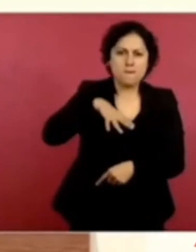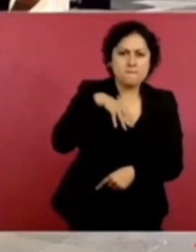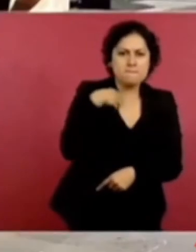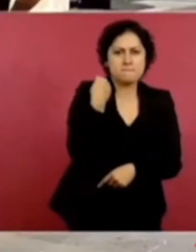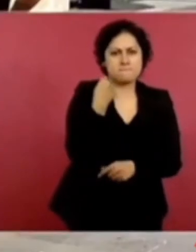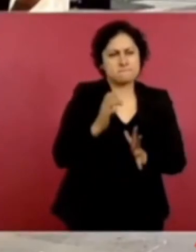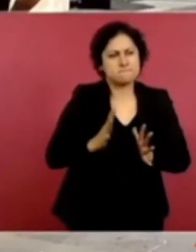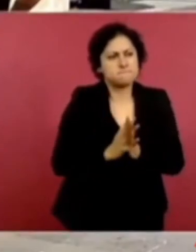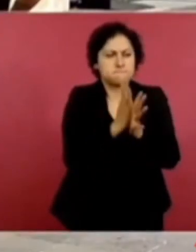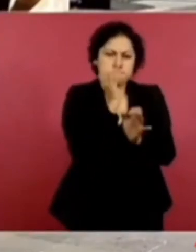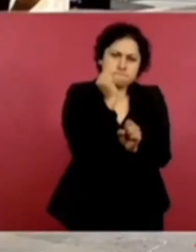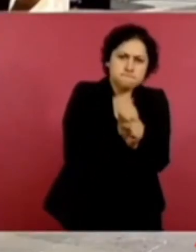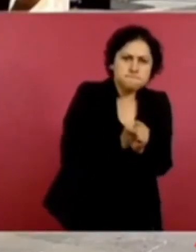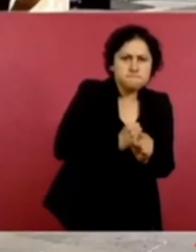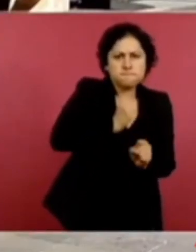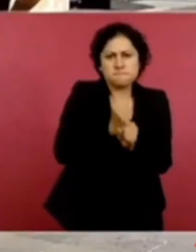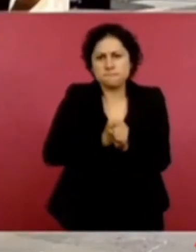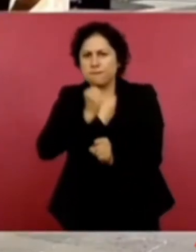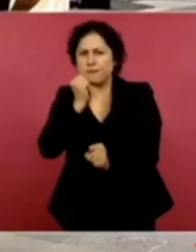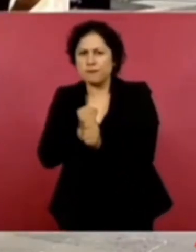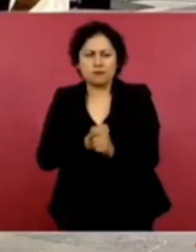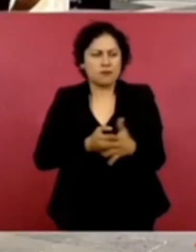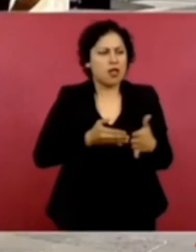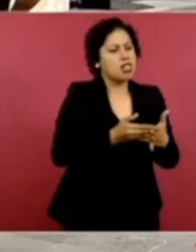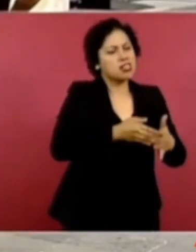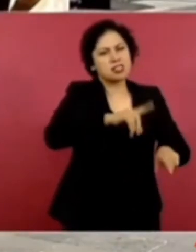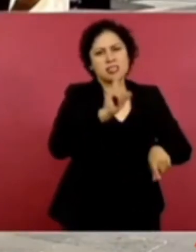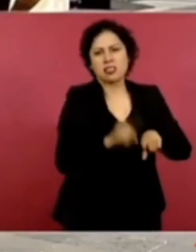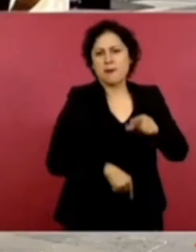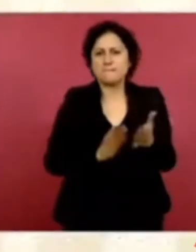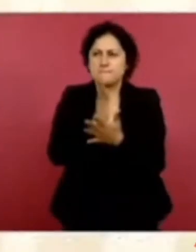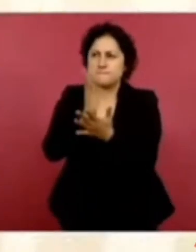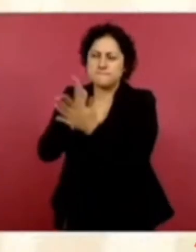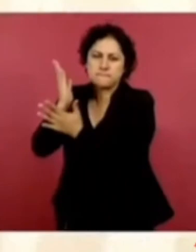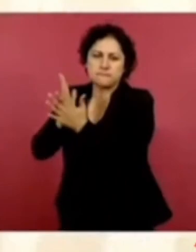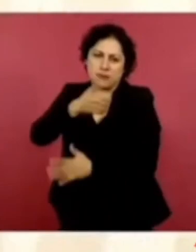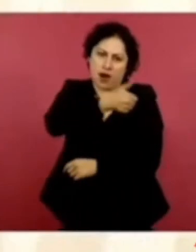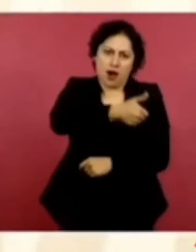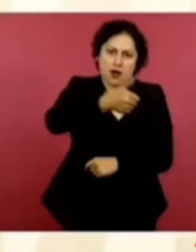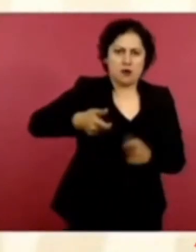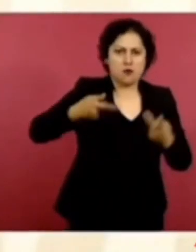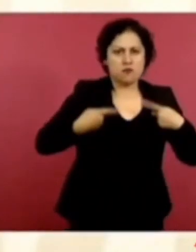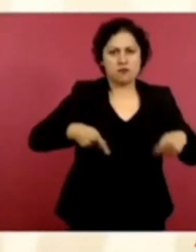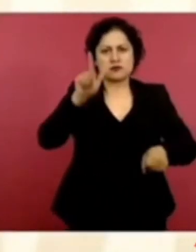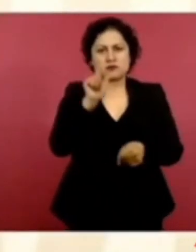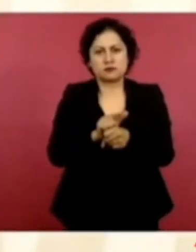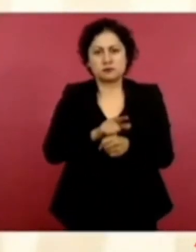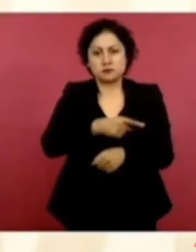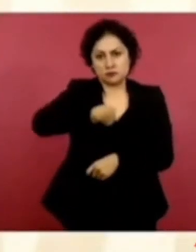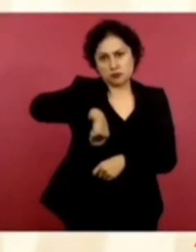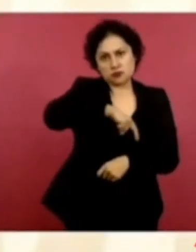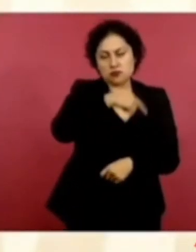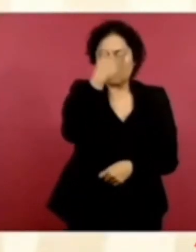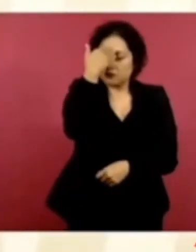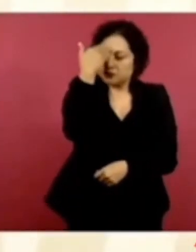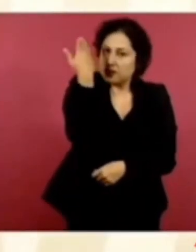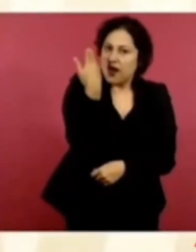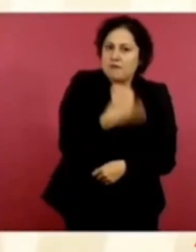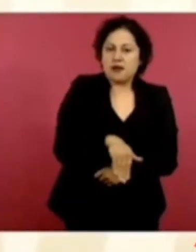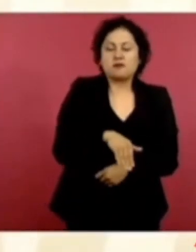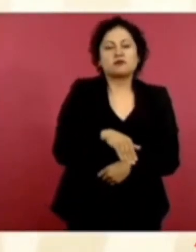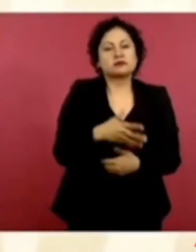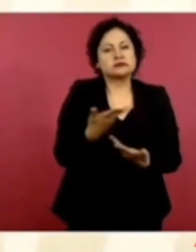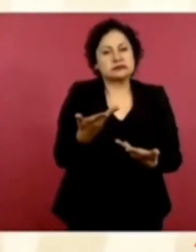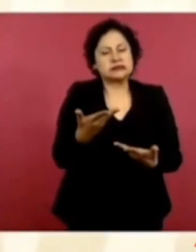entrenamiento, enfrentando obstáculos y limitaciones personales. Hemos conocido la fatiga, las lesiones y las